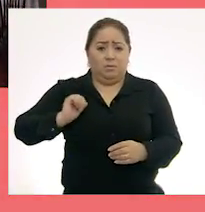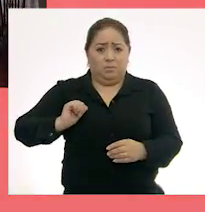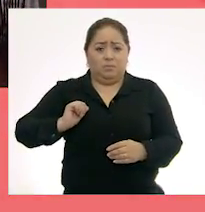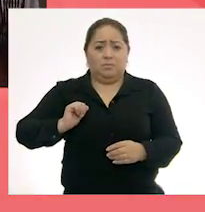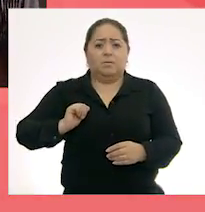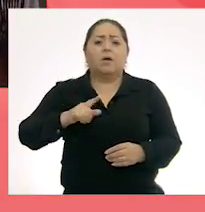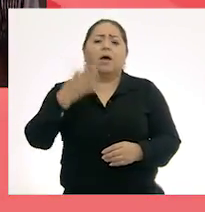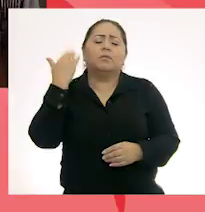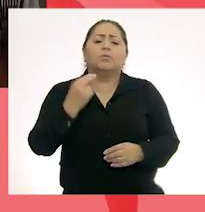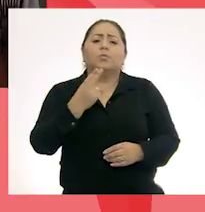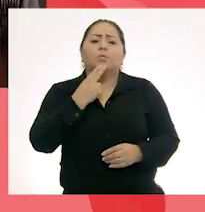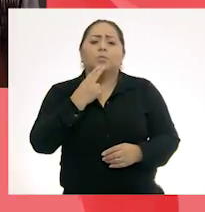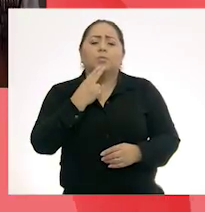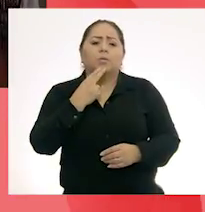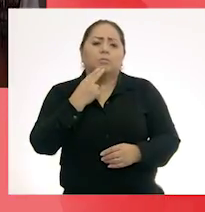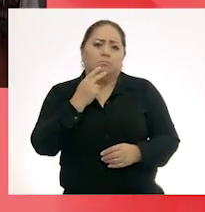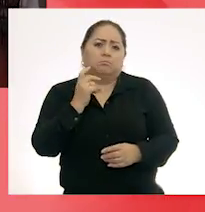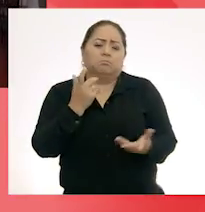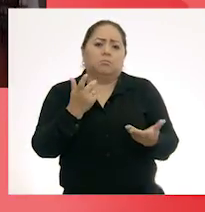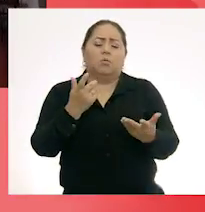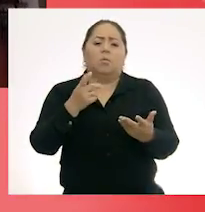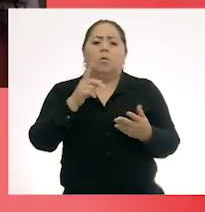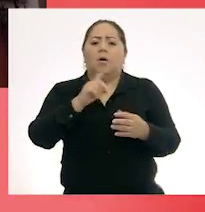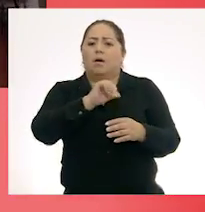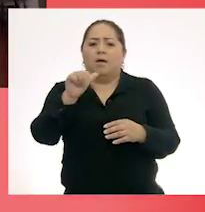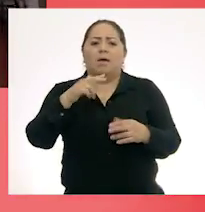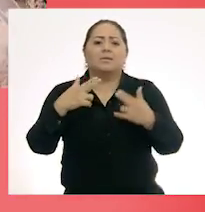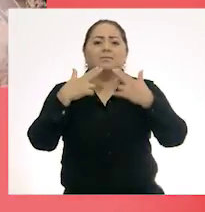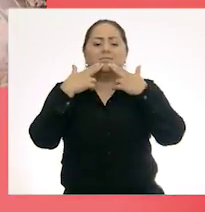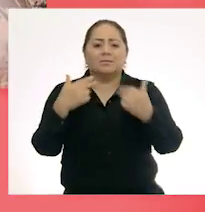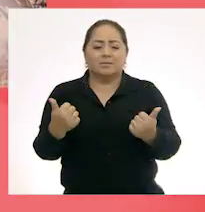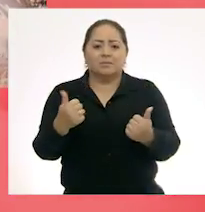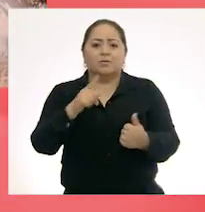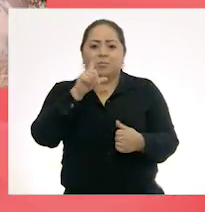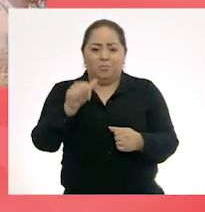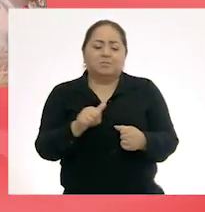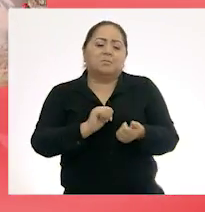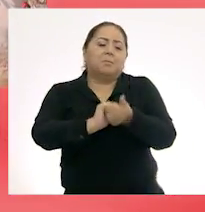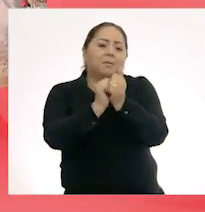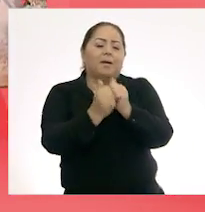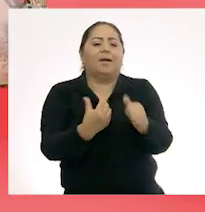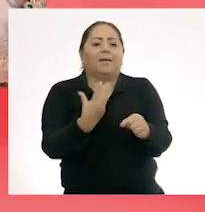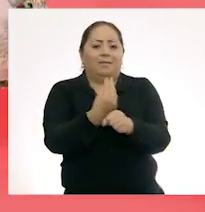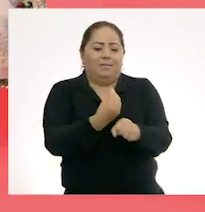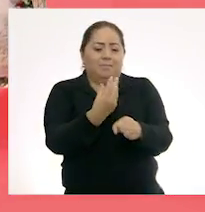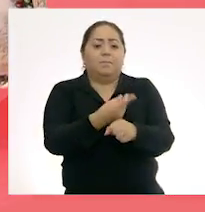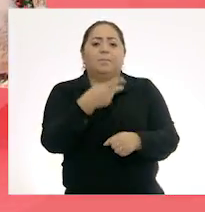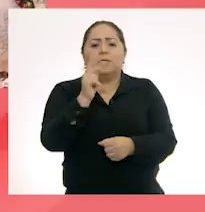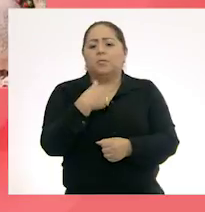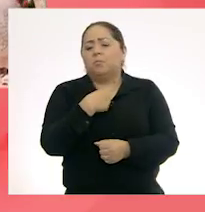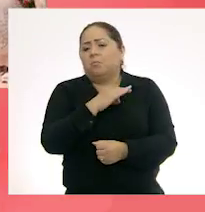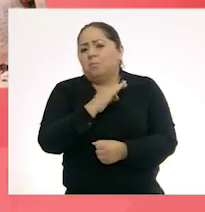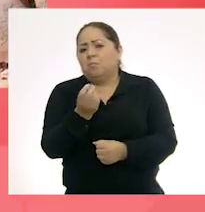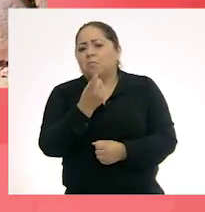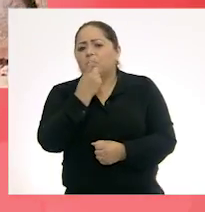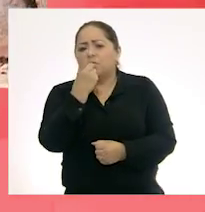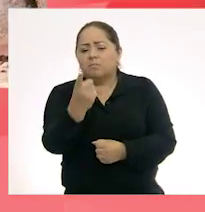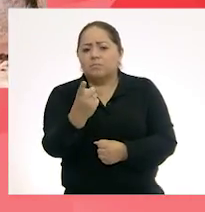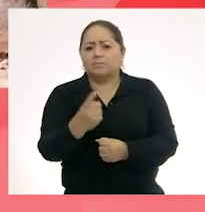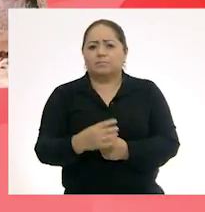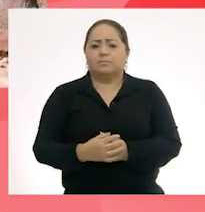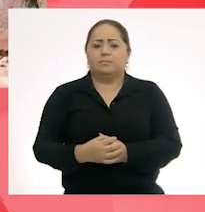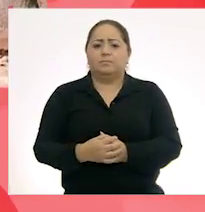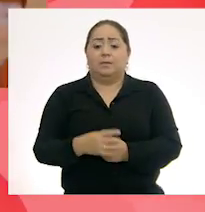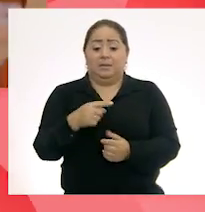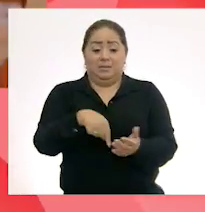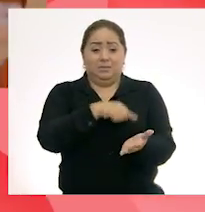que se utilizaban en la época de las haciendas que han sido restaurados. Yo te puedo decir